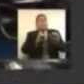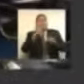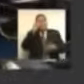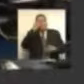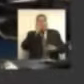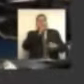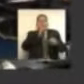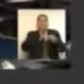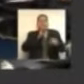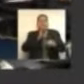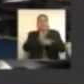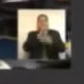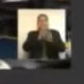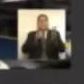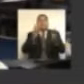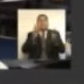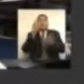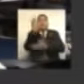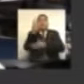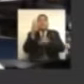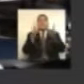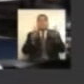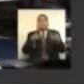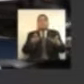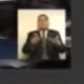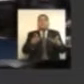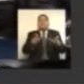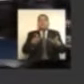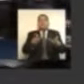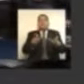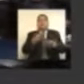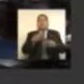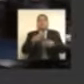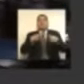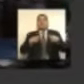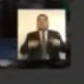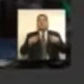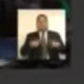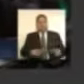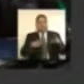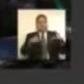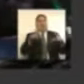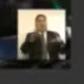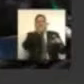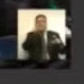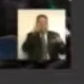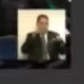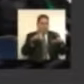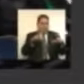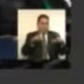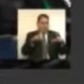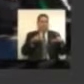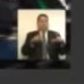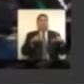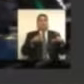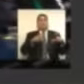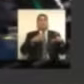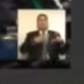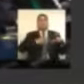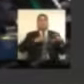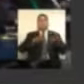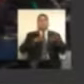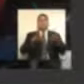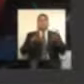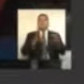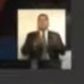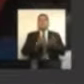cometieron traición? No, claro, claro, claro, los legisladores que son parte de estos fideicomisos